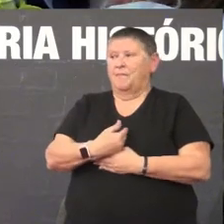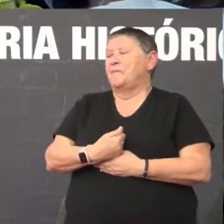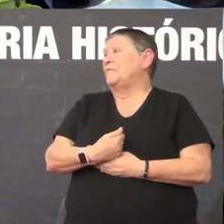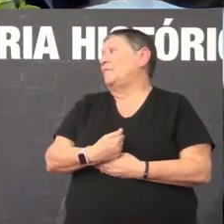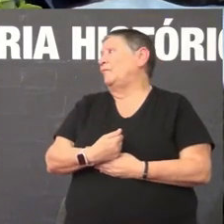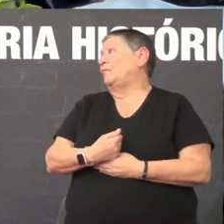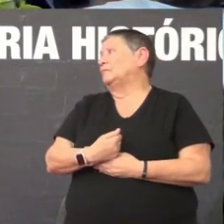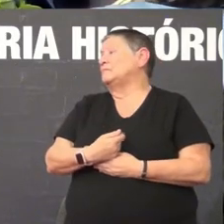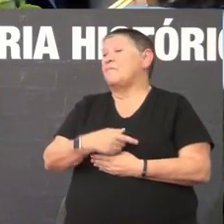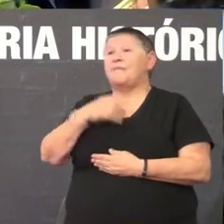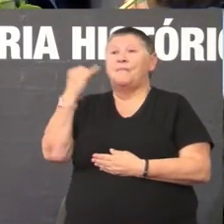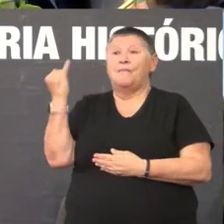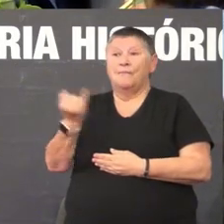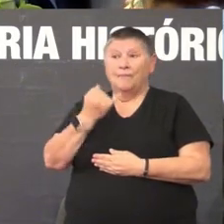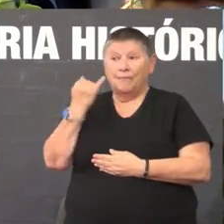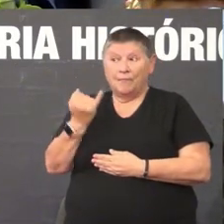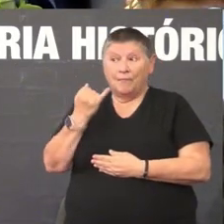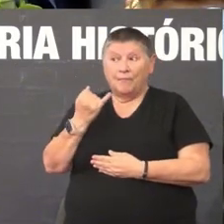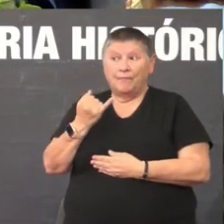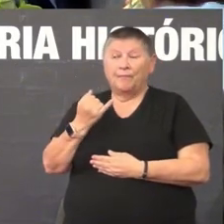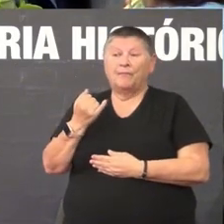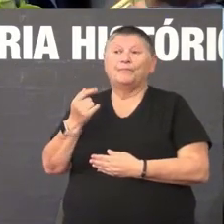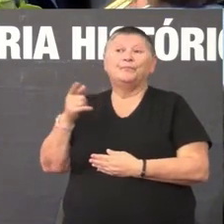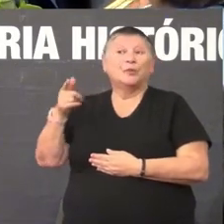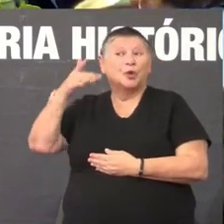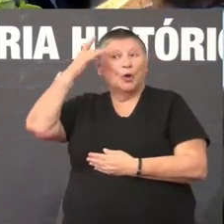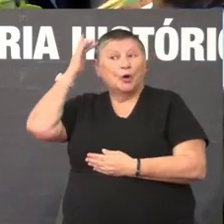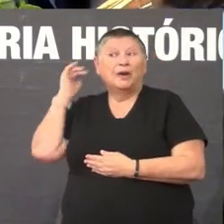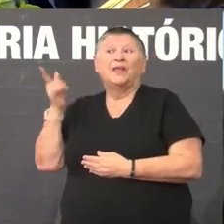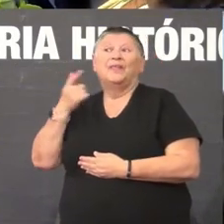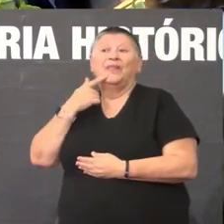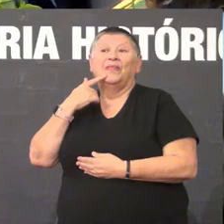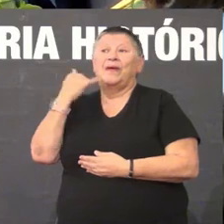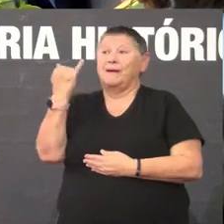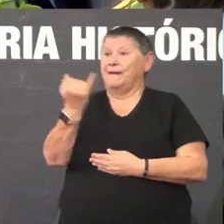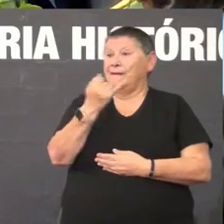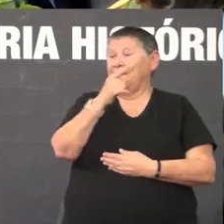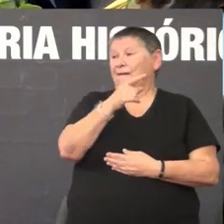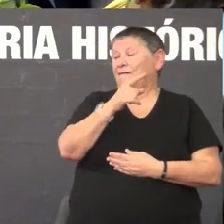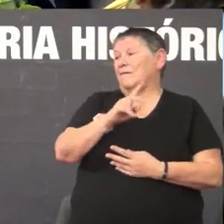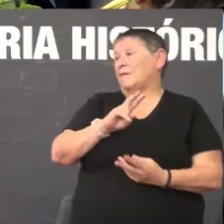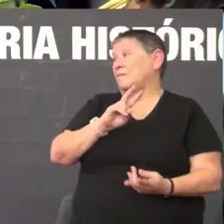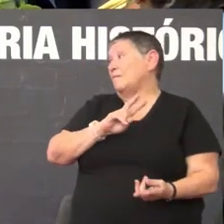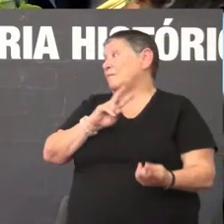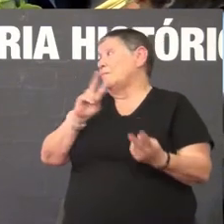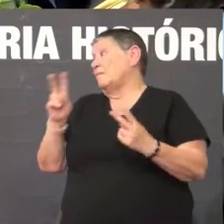Y el jefe del servicio secreto, según Corina, le dice de todo menos bonita.